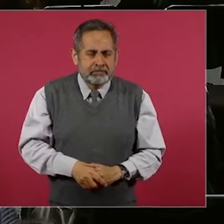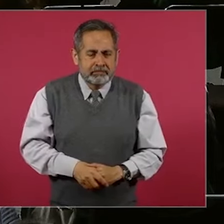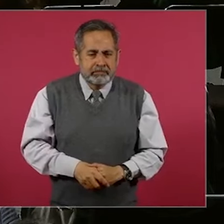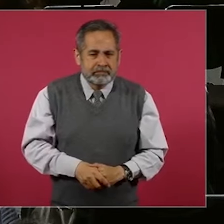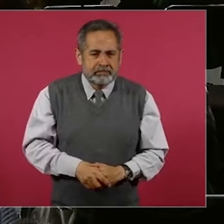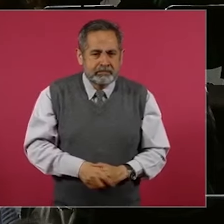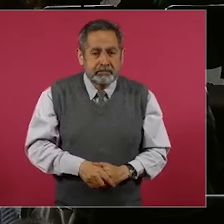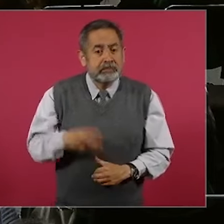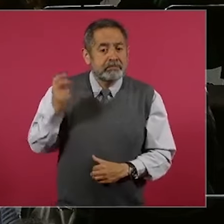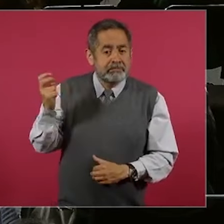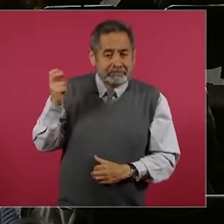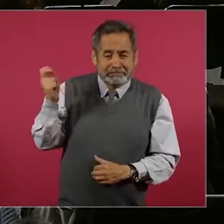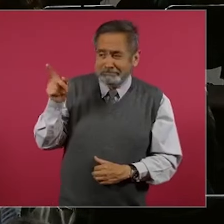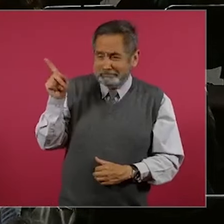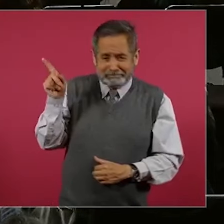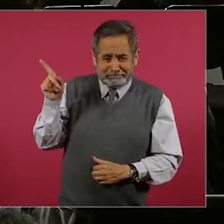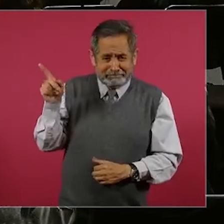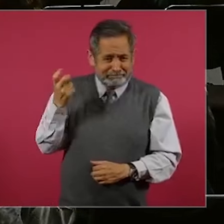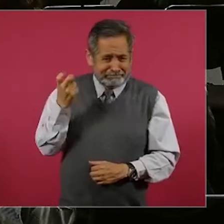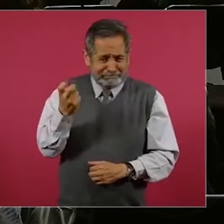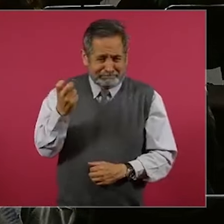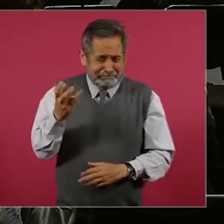Así ha estado.